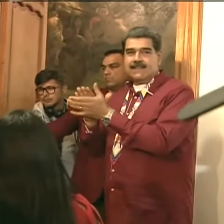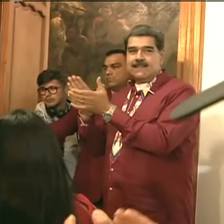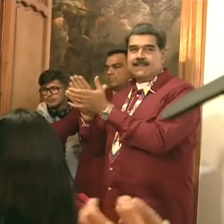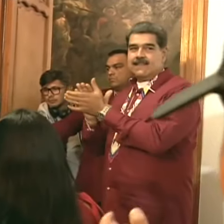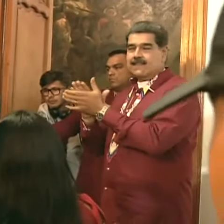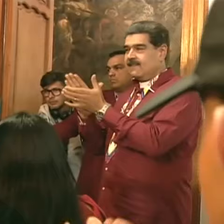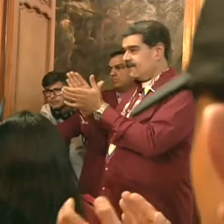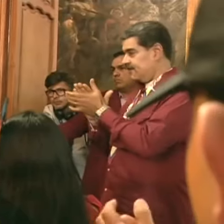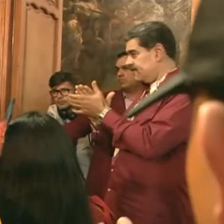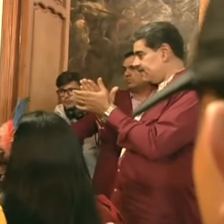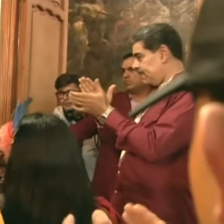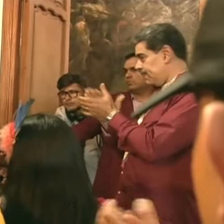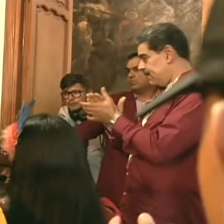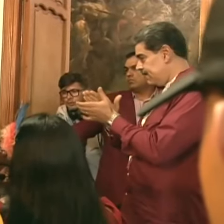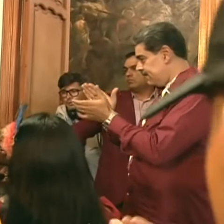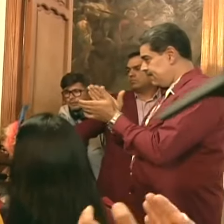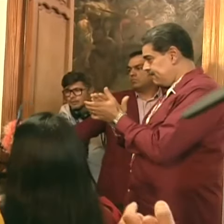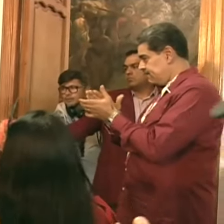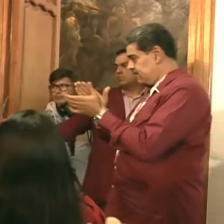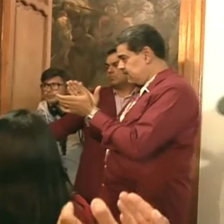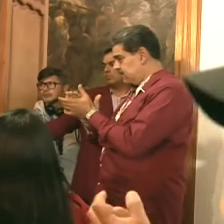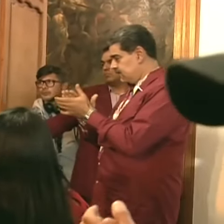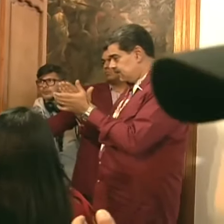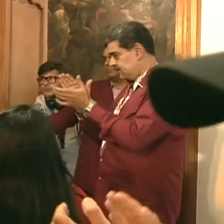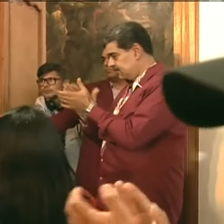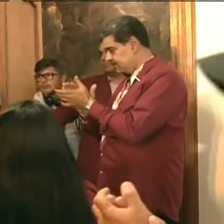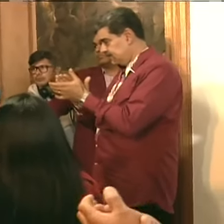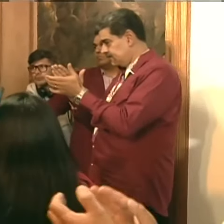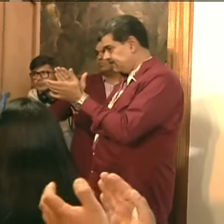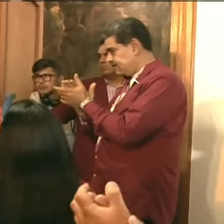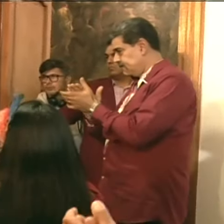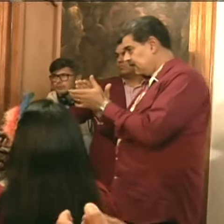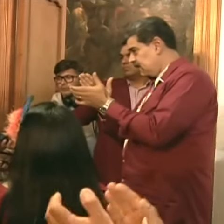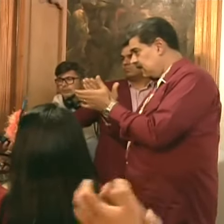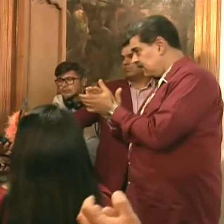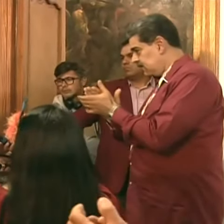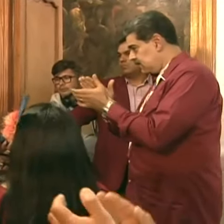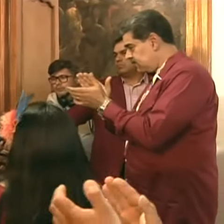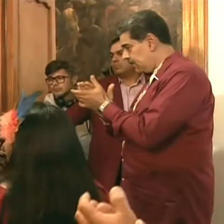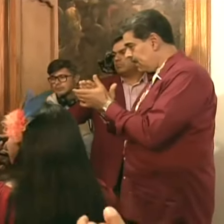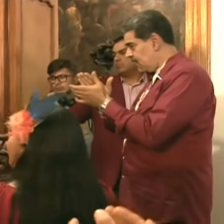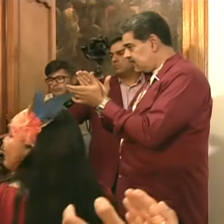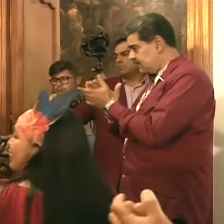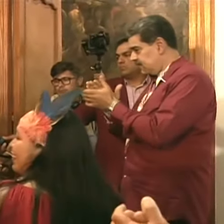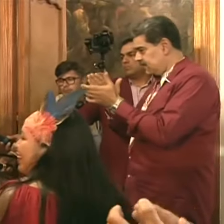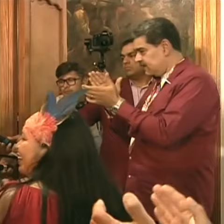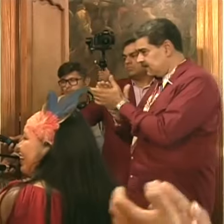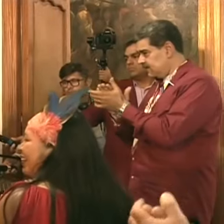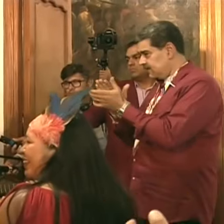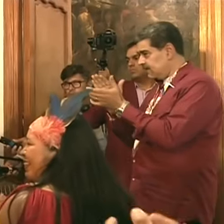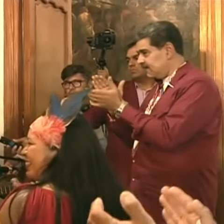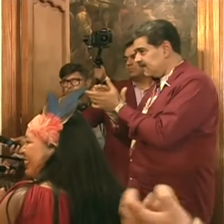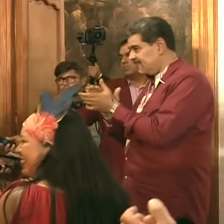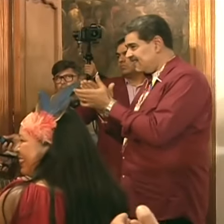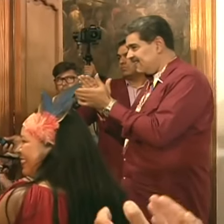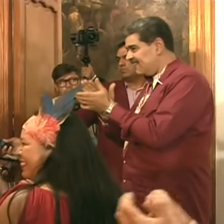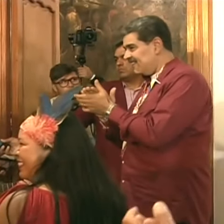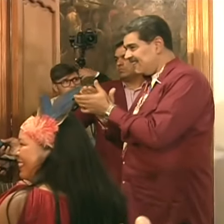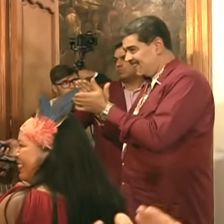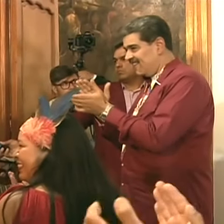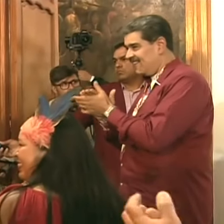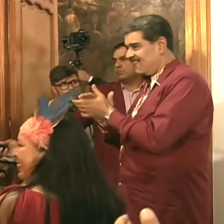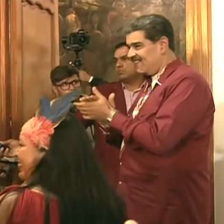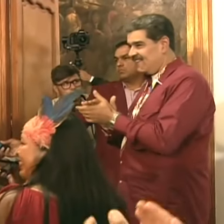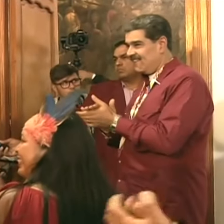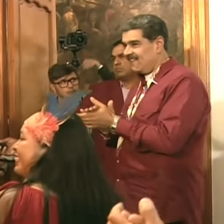la paz de la vida. Ese hermoso niño nació en Palestina. Mi niño